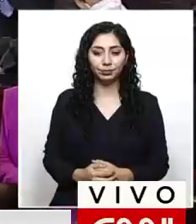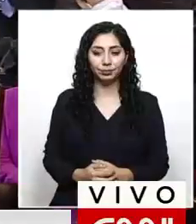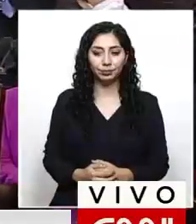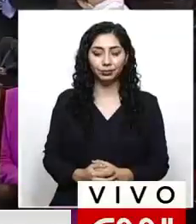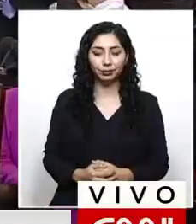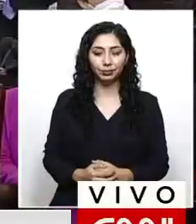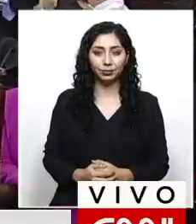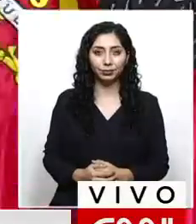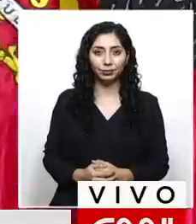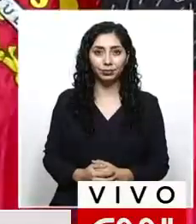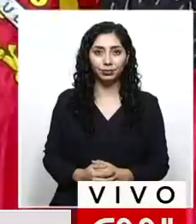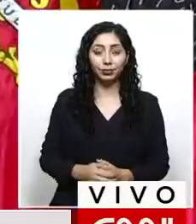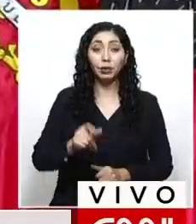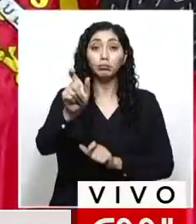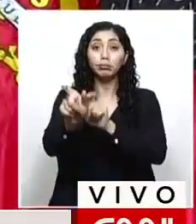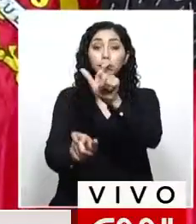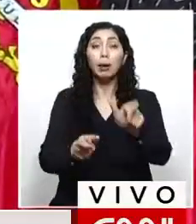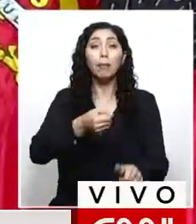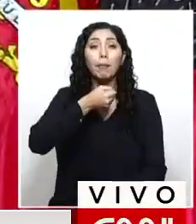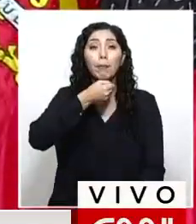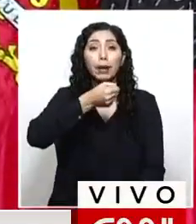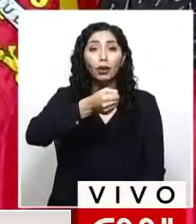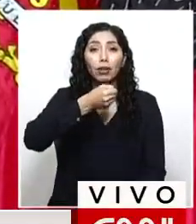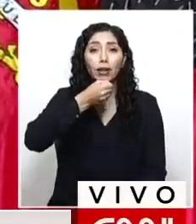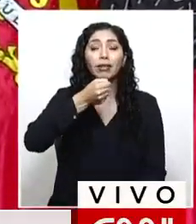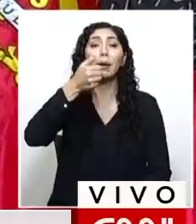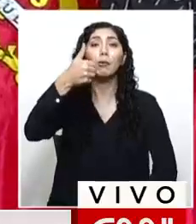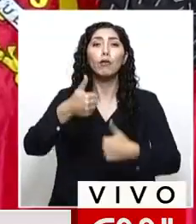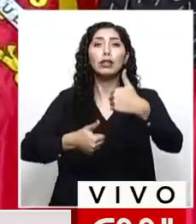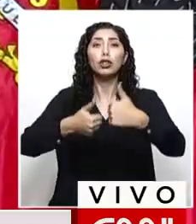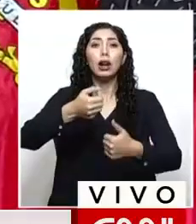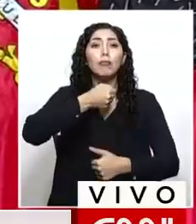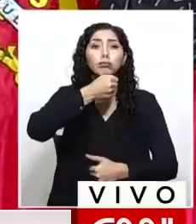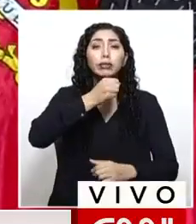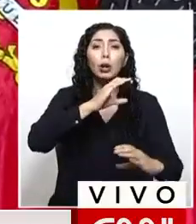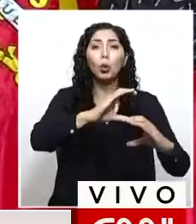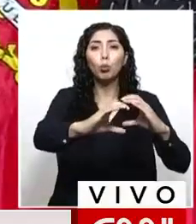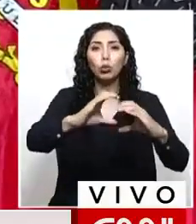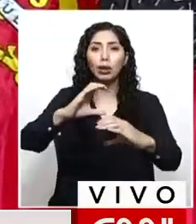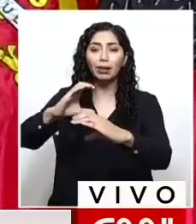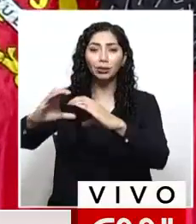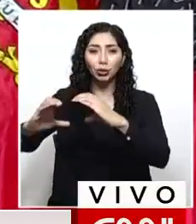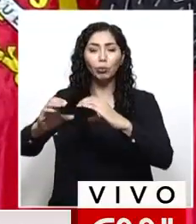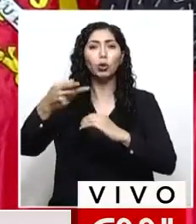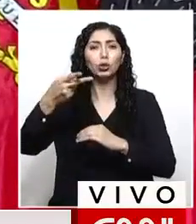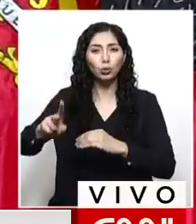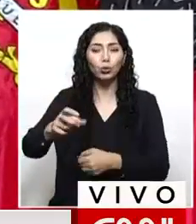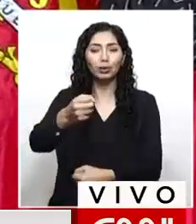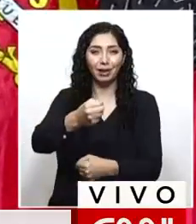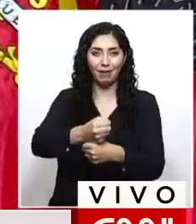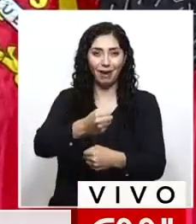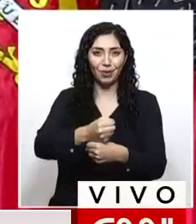A las y los periodistas y profesionales de prensa y medios de comunicación por su abnegada labor.